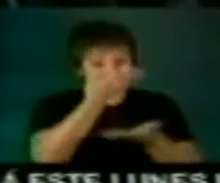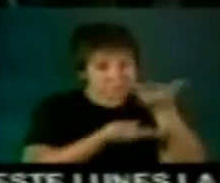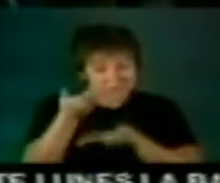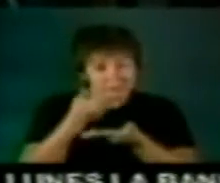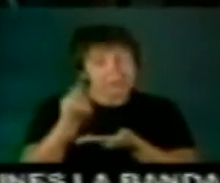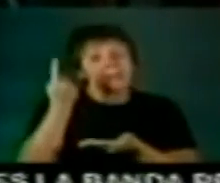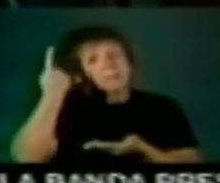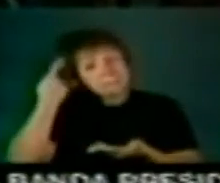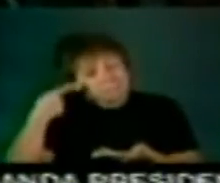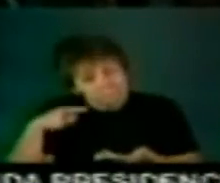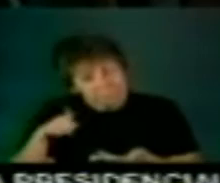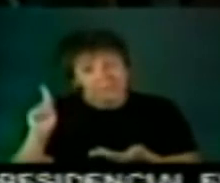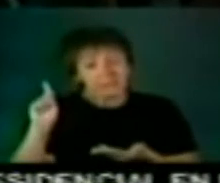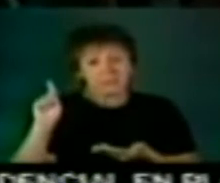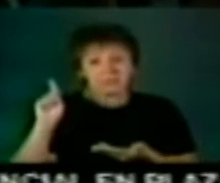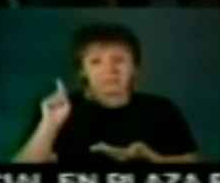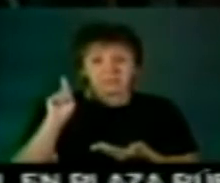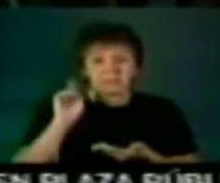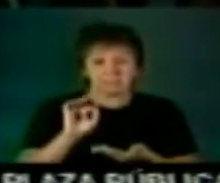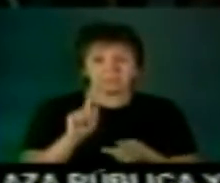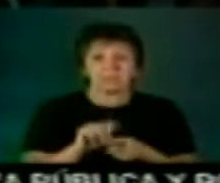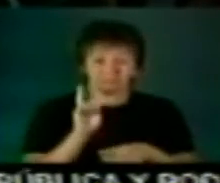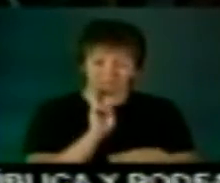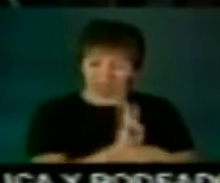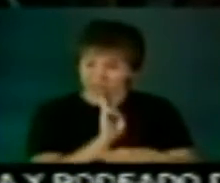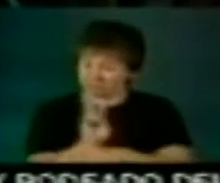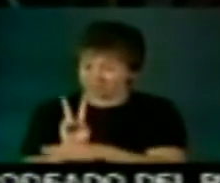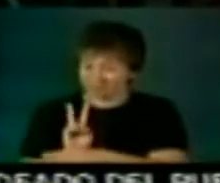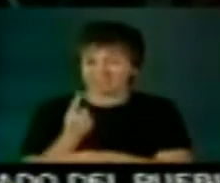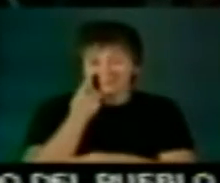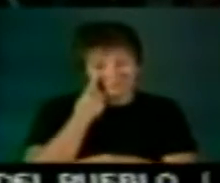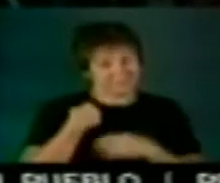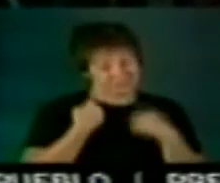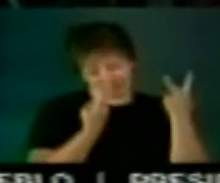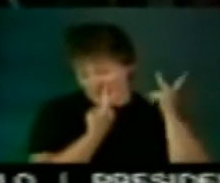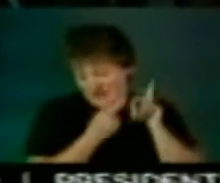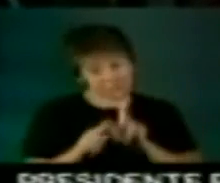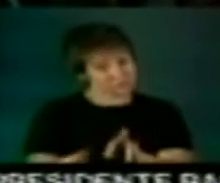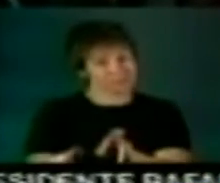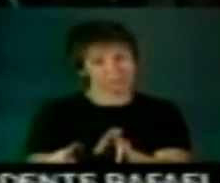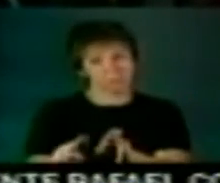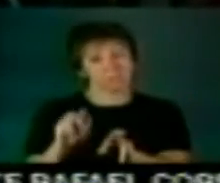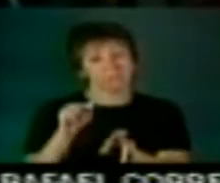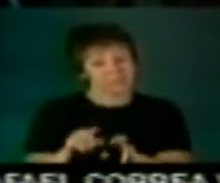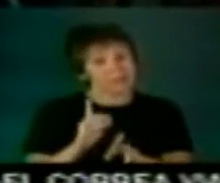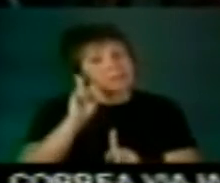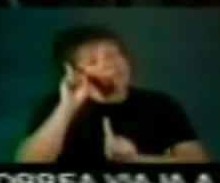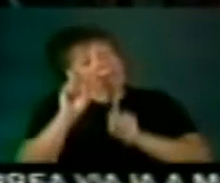a su vez, el proteccionismo sigue vivito y coleando, y a